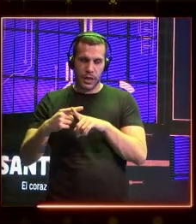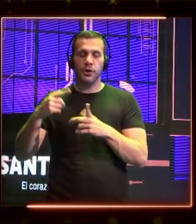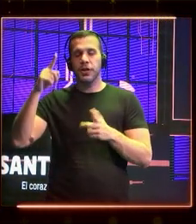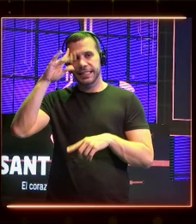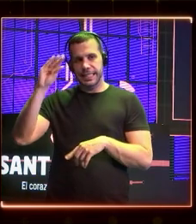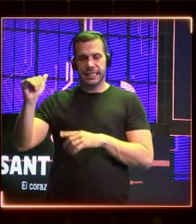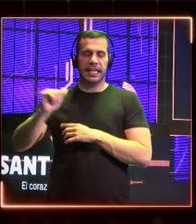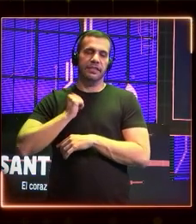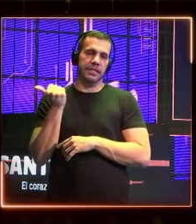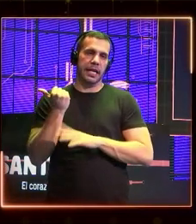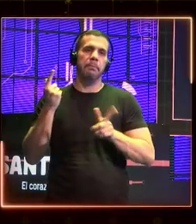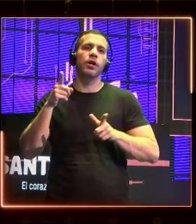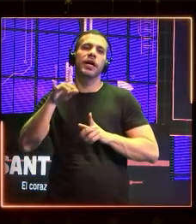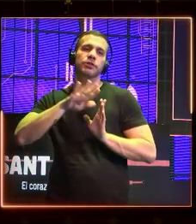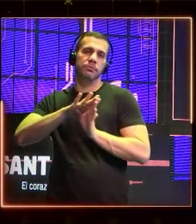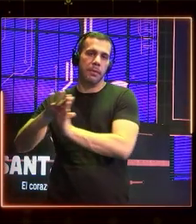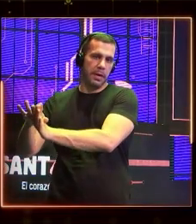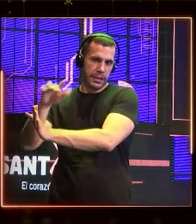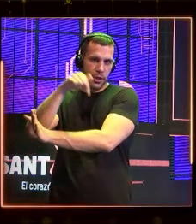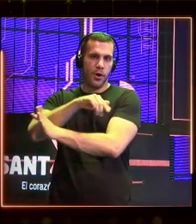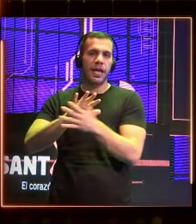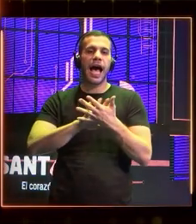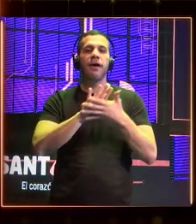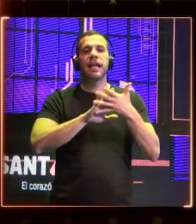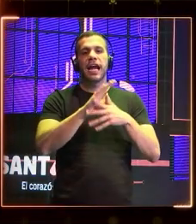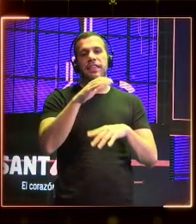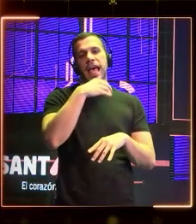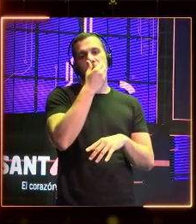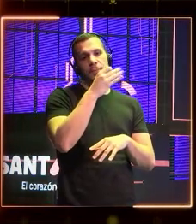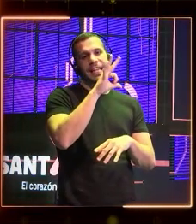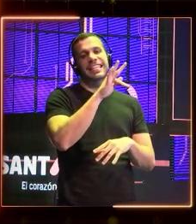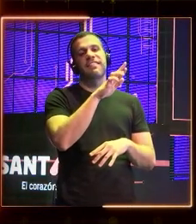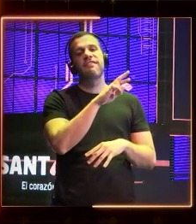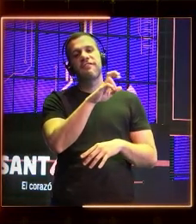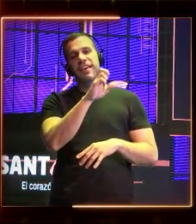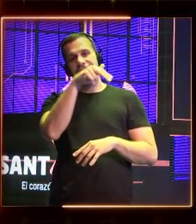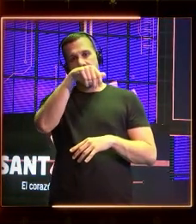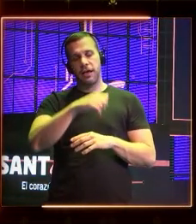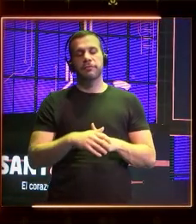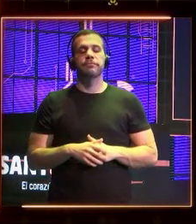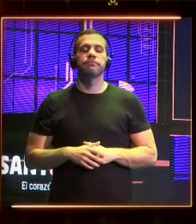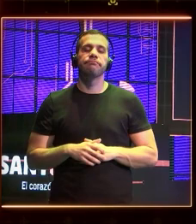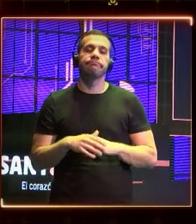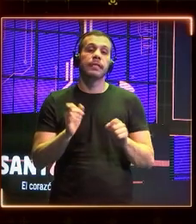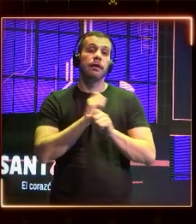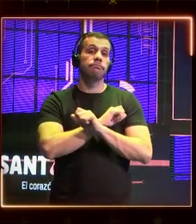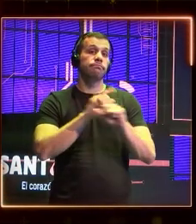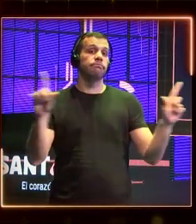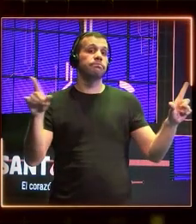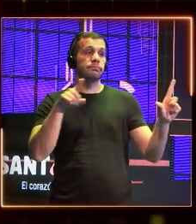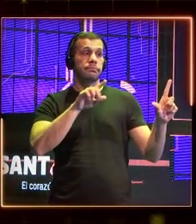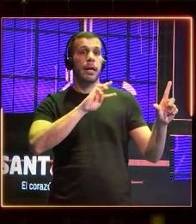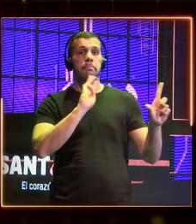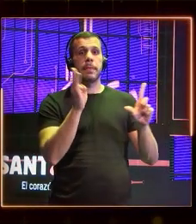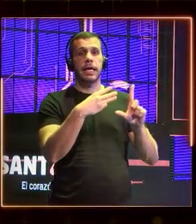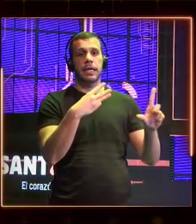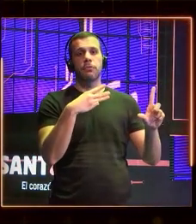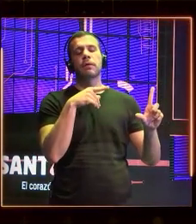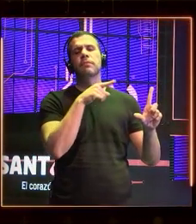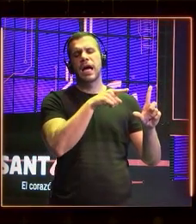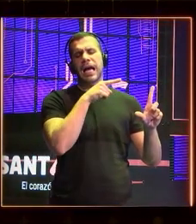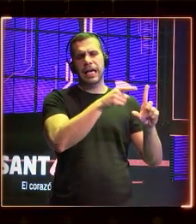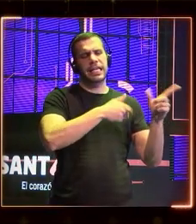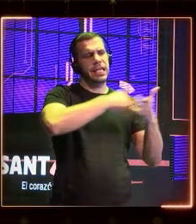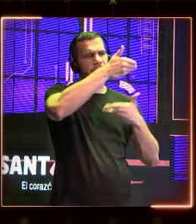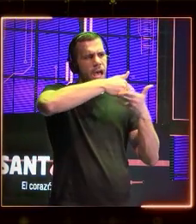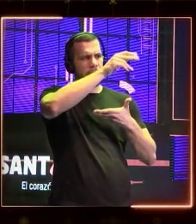pero eso es otro capítulo hoy vamos a hablar de apel esfera apel esfera es el mayor es el medio más